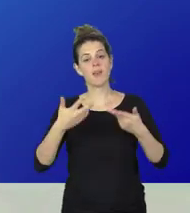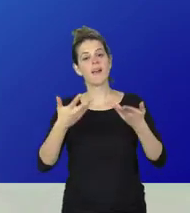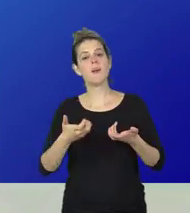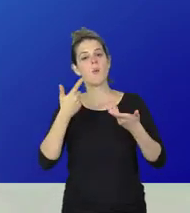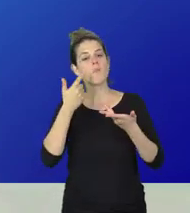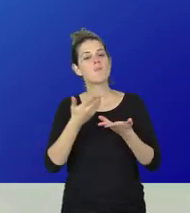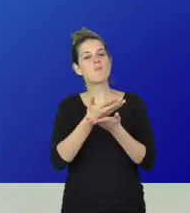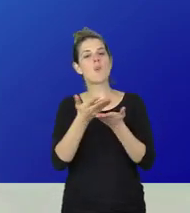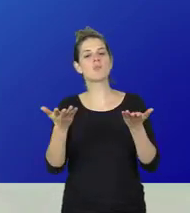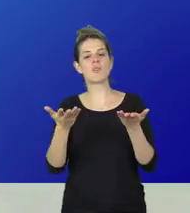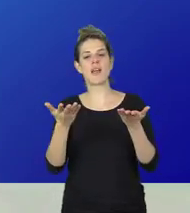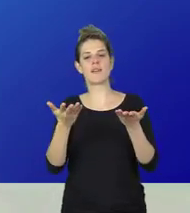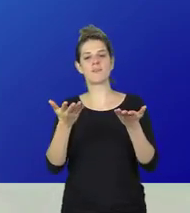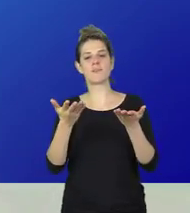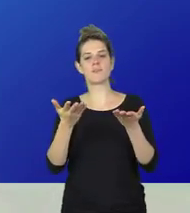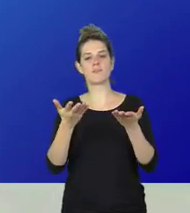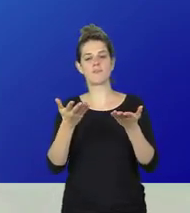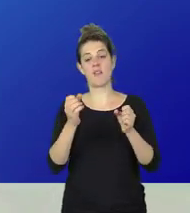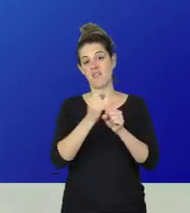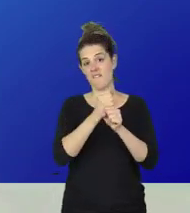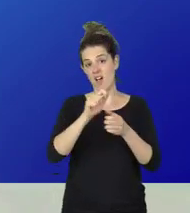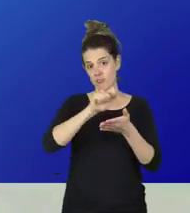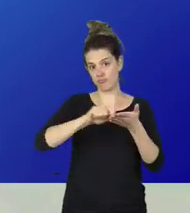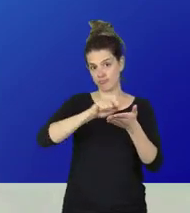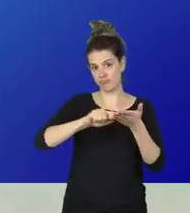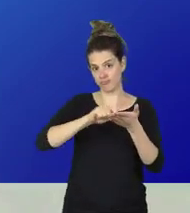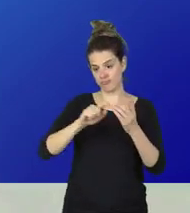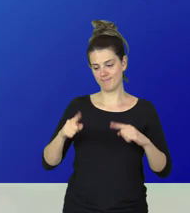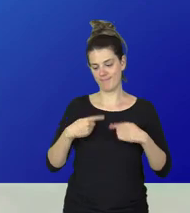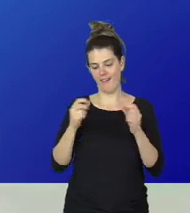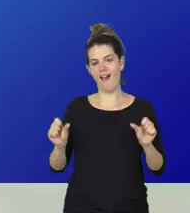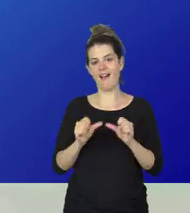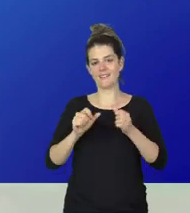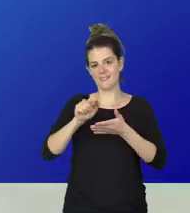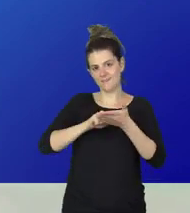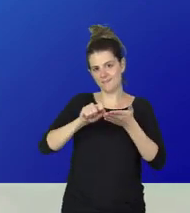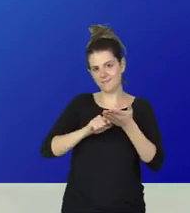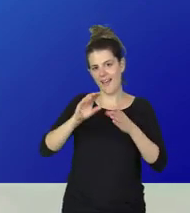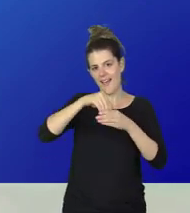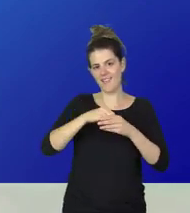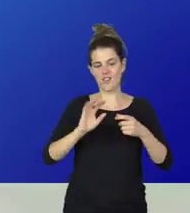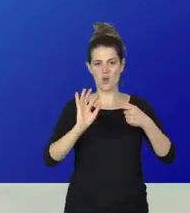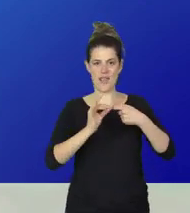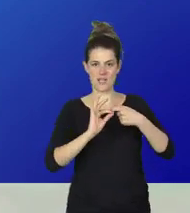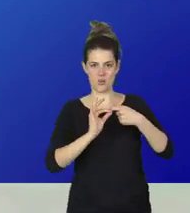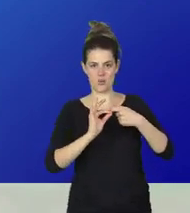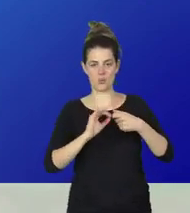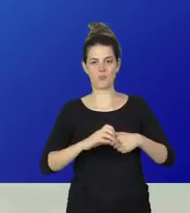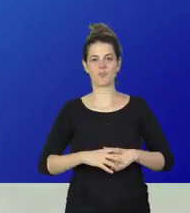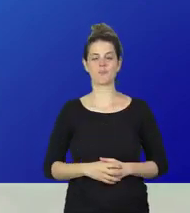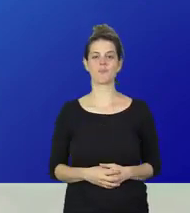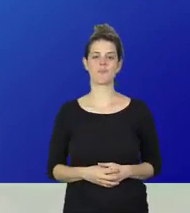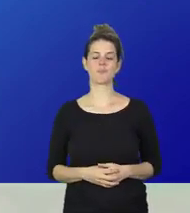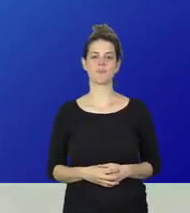Hoy queríamos compartir con ustedes un trabajo que hicimos desde la Asociación de